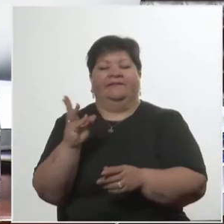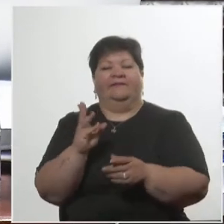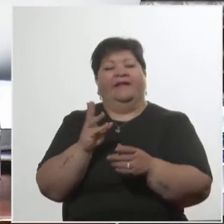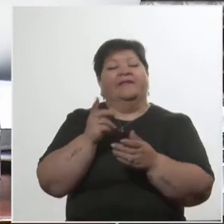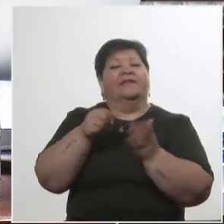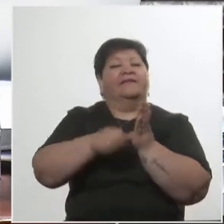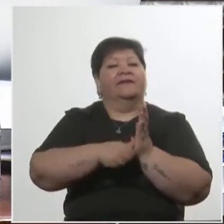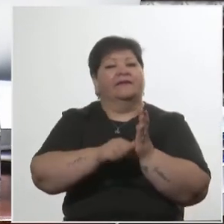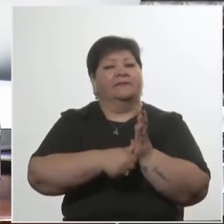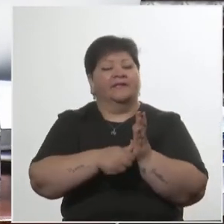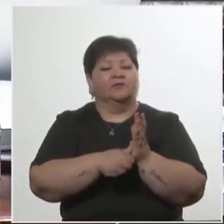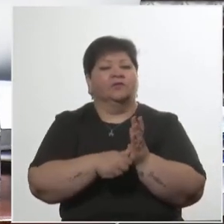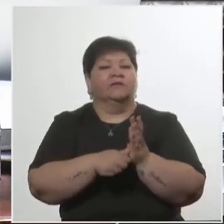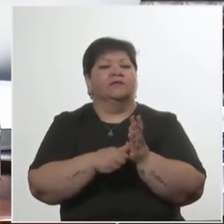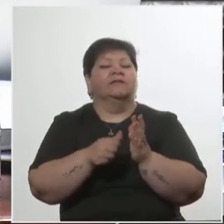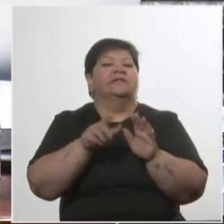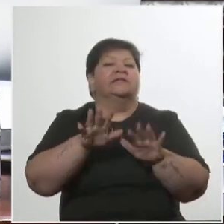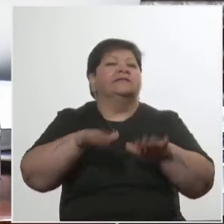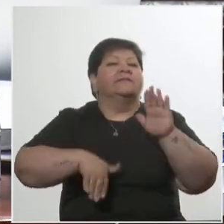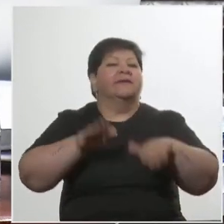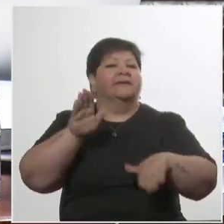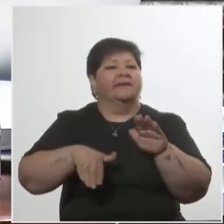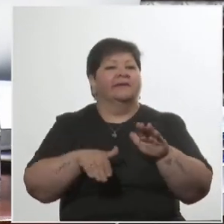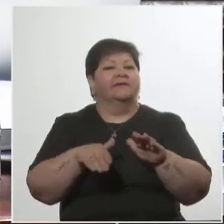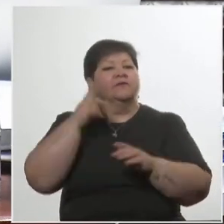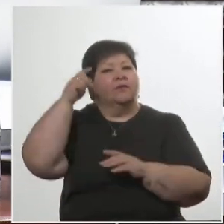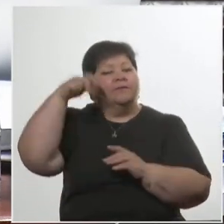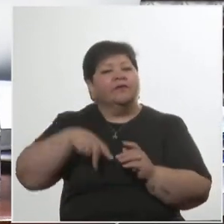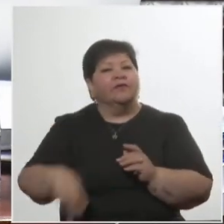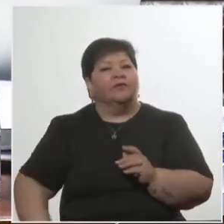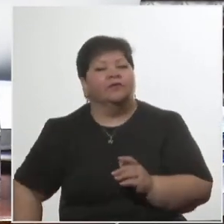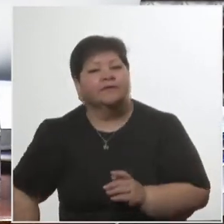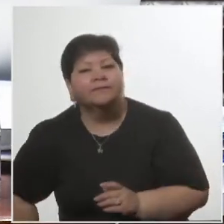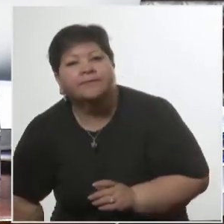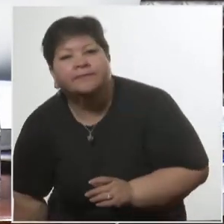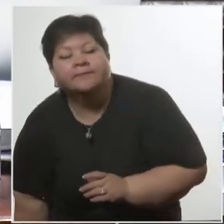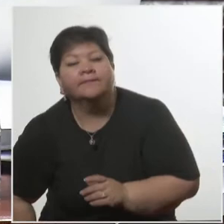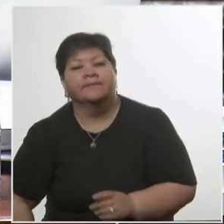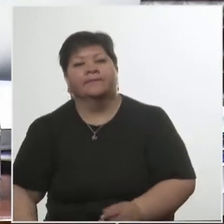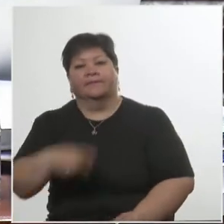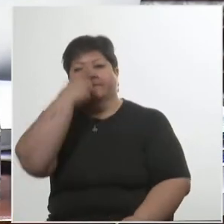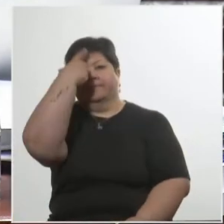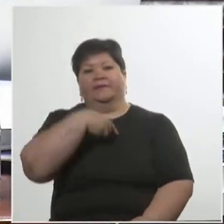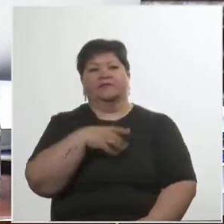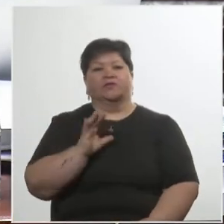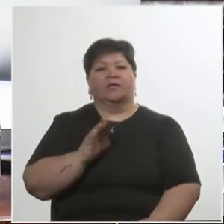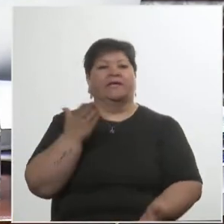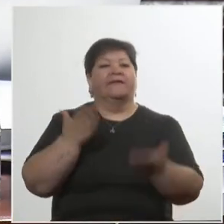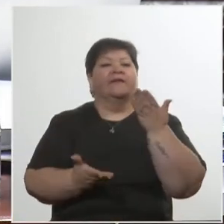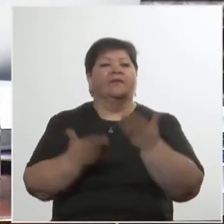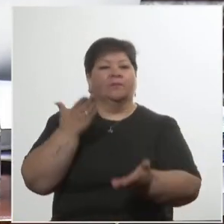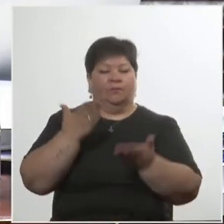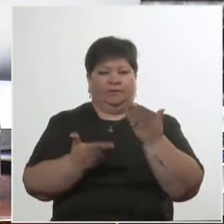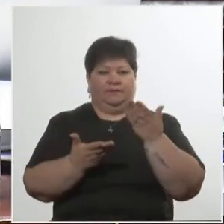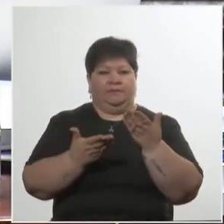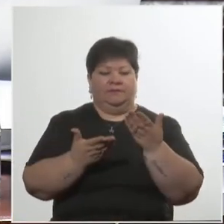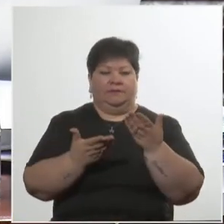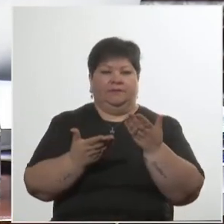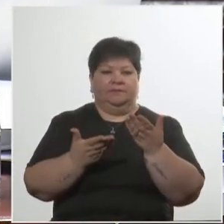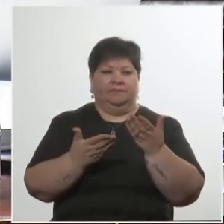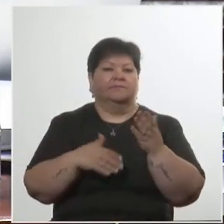caso a caso lo que parece y eso es opinión personal parece de mayor justicia que una